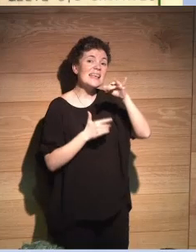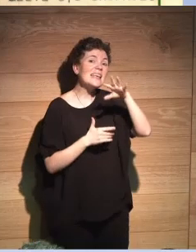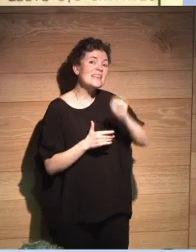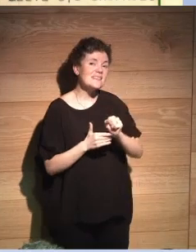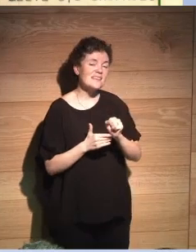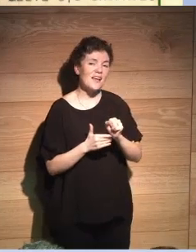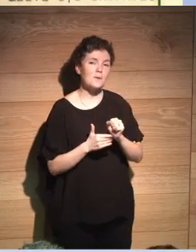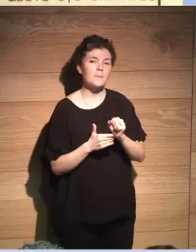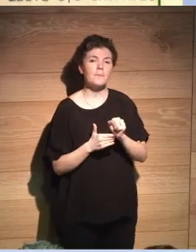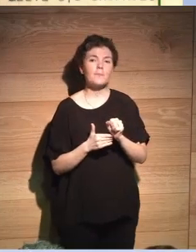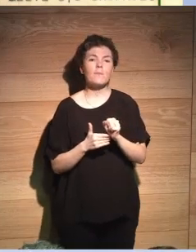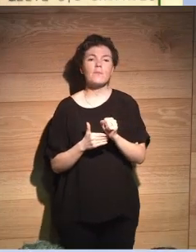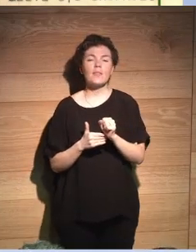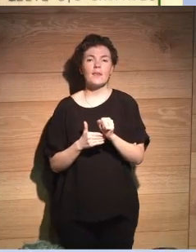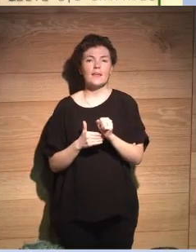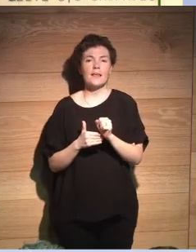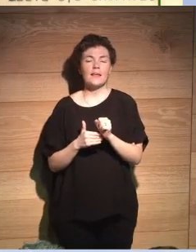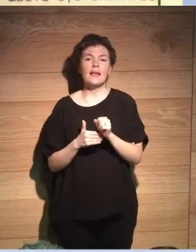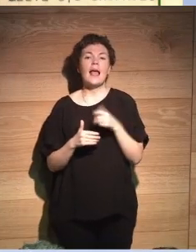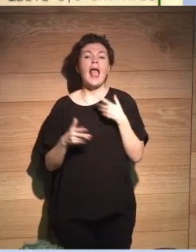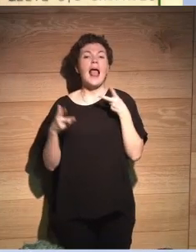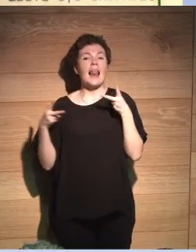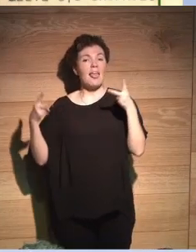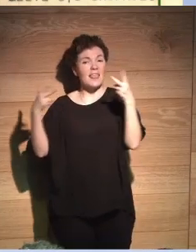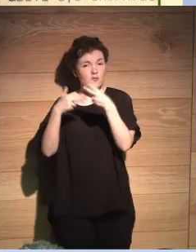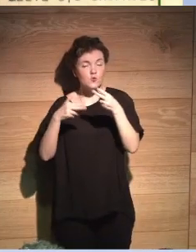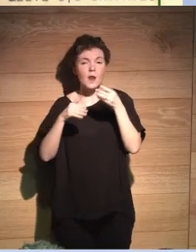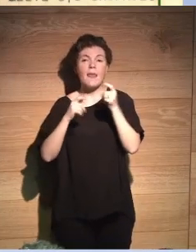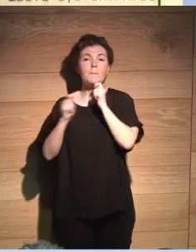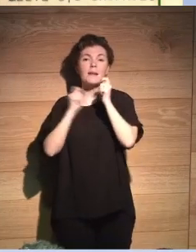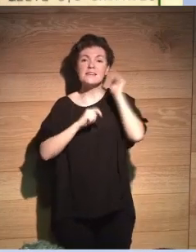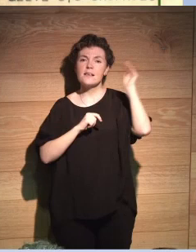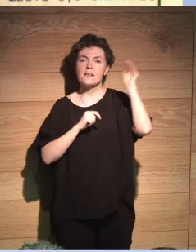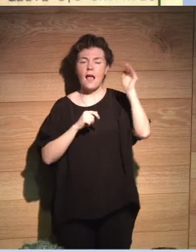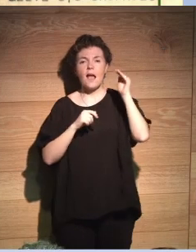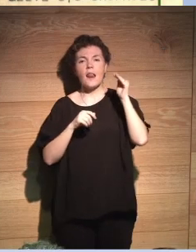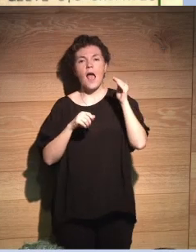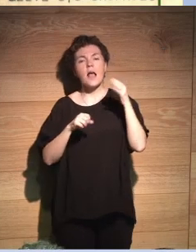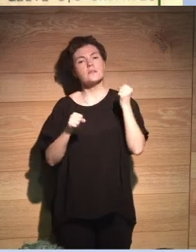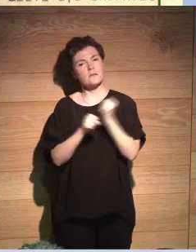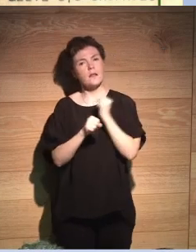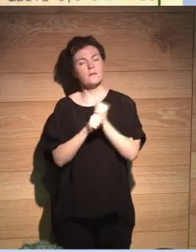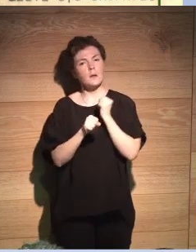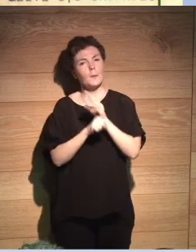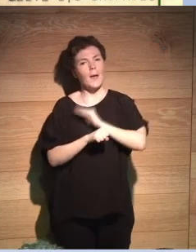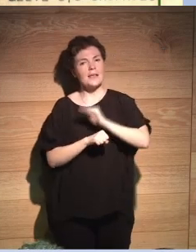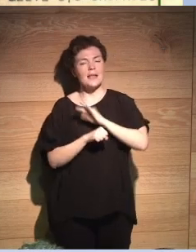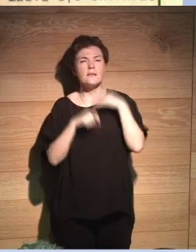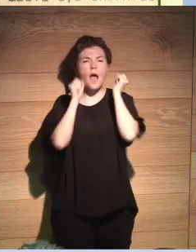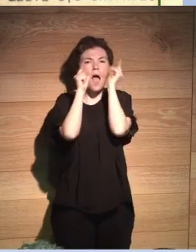se relajó la censura de la prensa extranjera y Elia abrió los ojos de